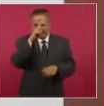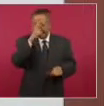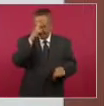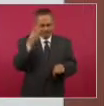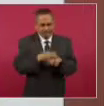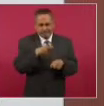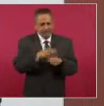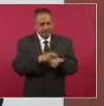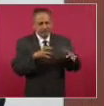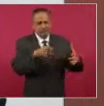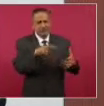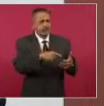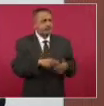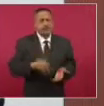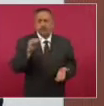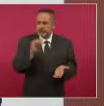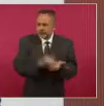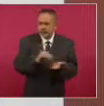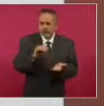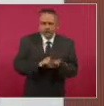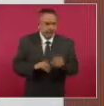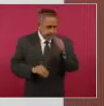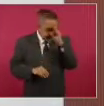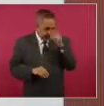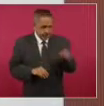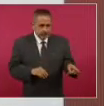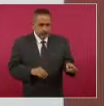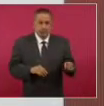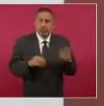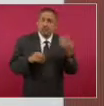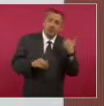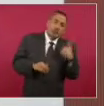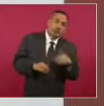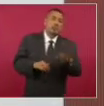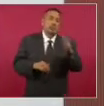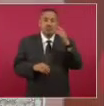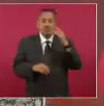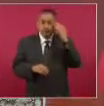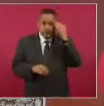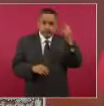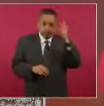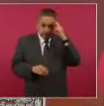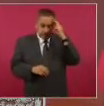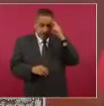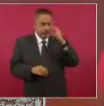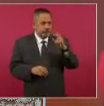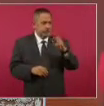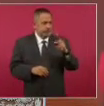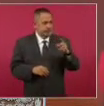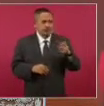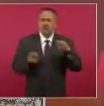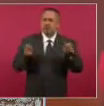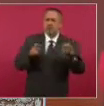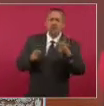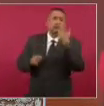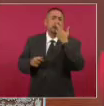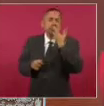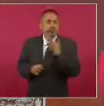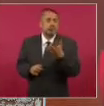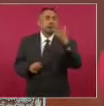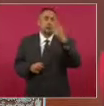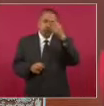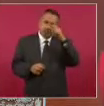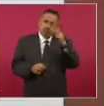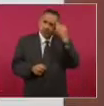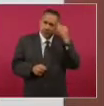obstinados, siguen pensando que aquel tiempo en que gobernó al país el general Díaz fue el mejor de